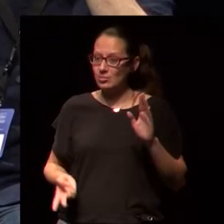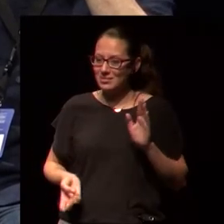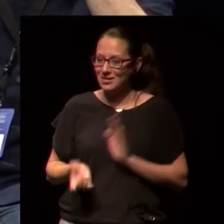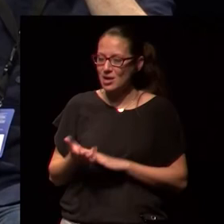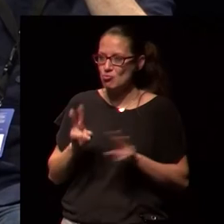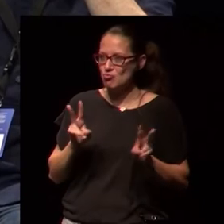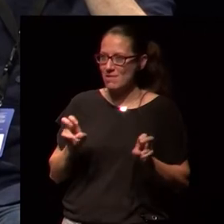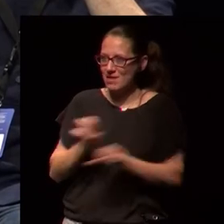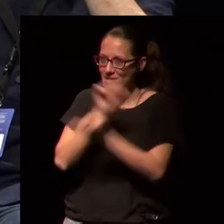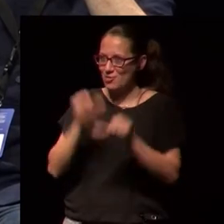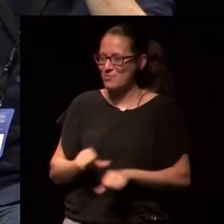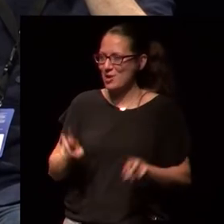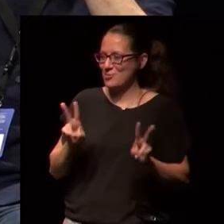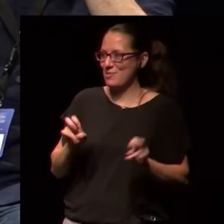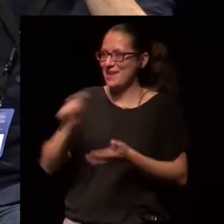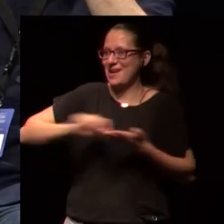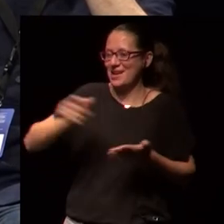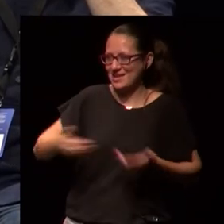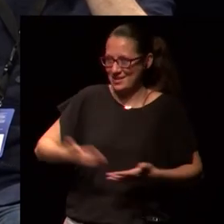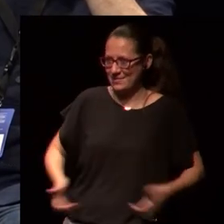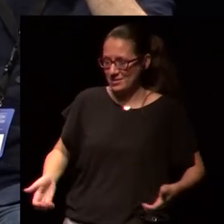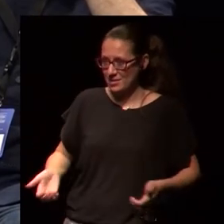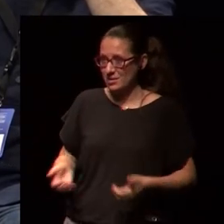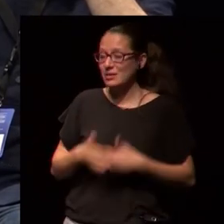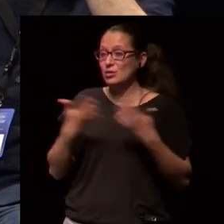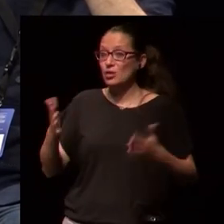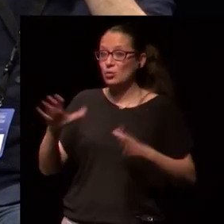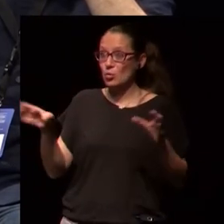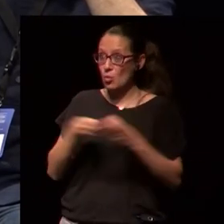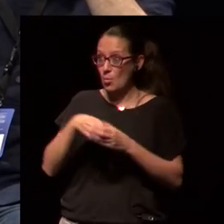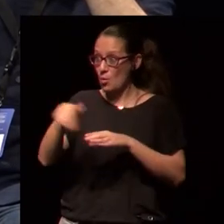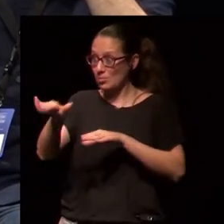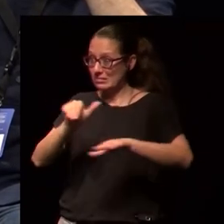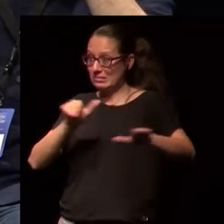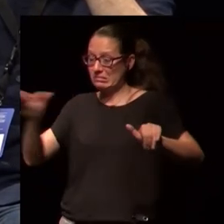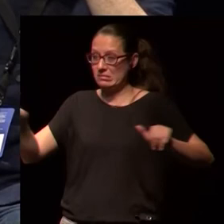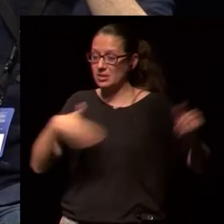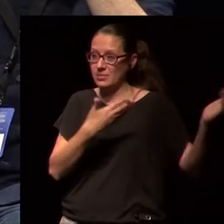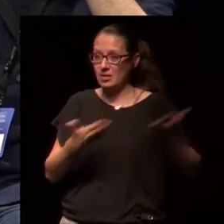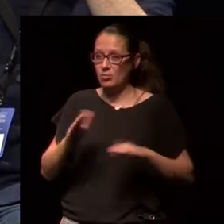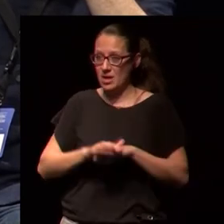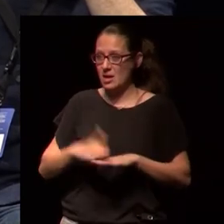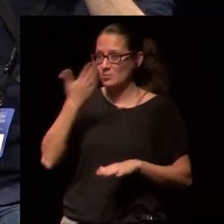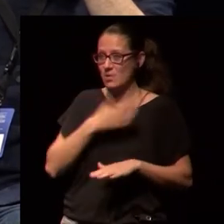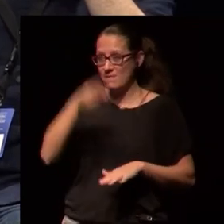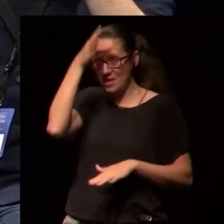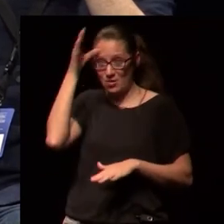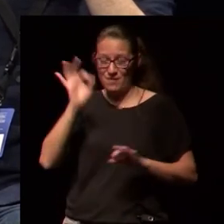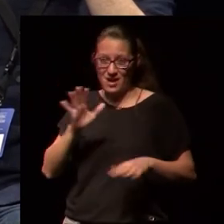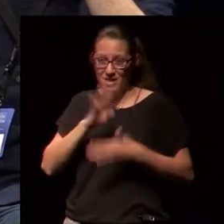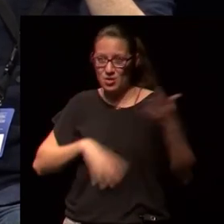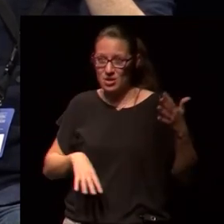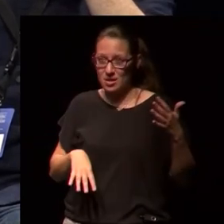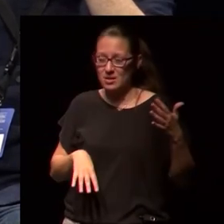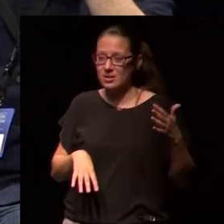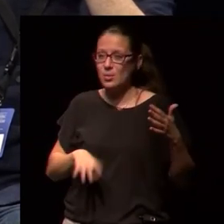nueva narrativa. Así que estos grupos a quienes hemos invitado a la Escuela de Verano de Barcelona, bueno,